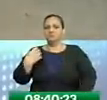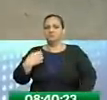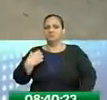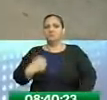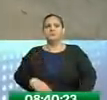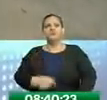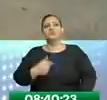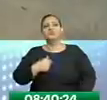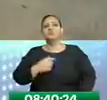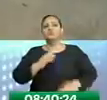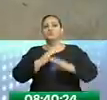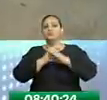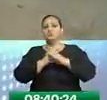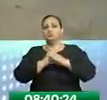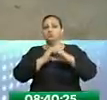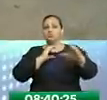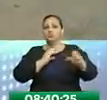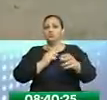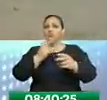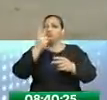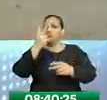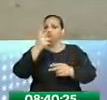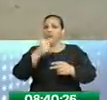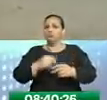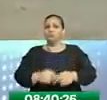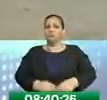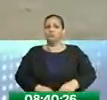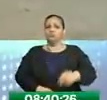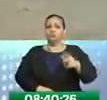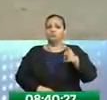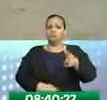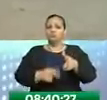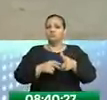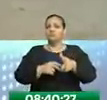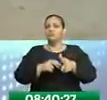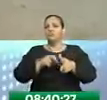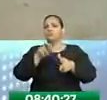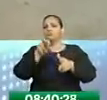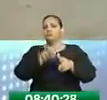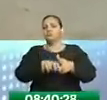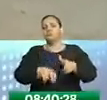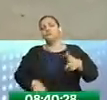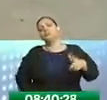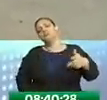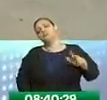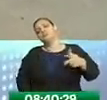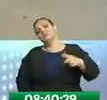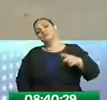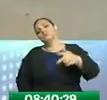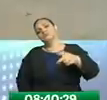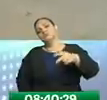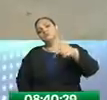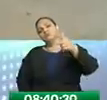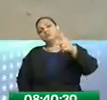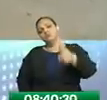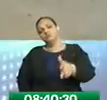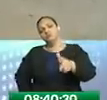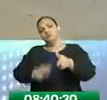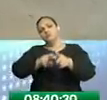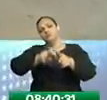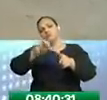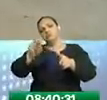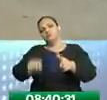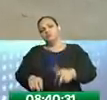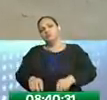coger ahora dos buses, ¿no? Tienen que hacer transbordo porque han cambiado supuestamente la ruta o el rumbo